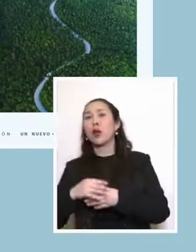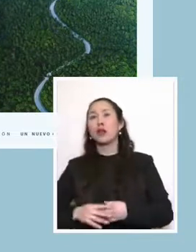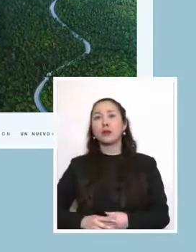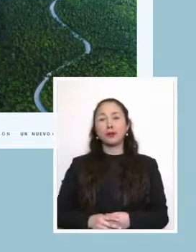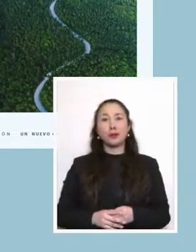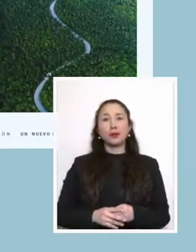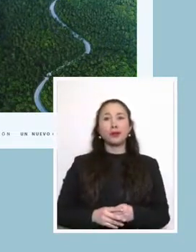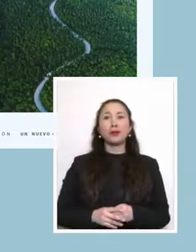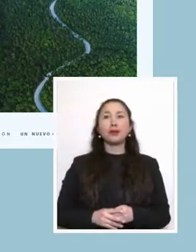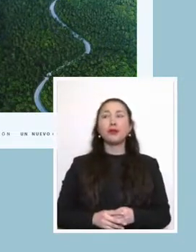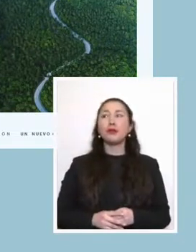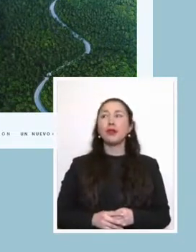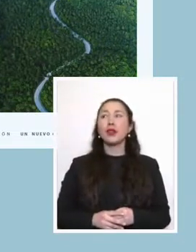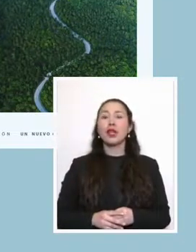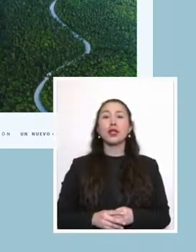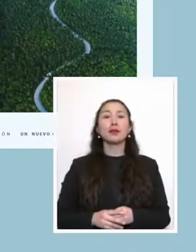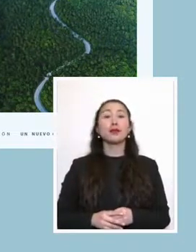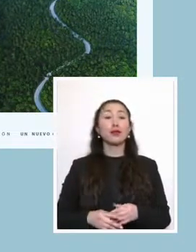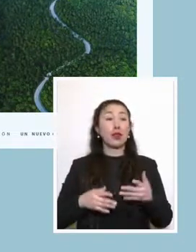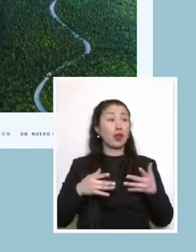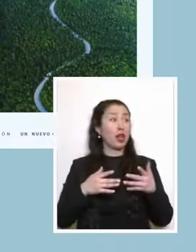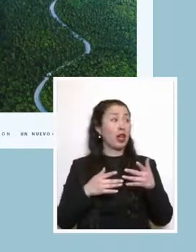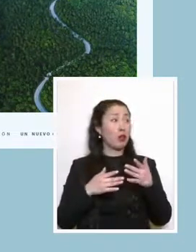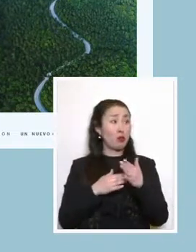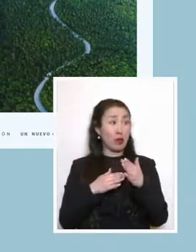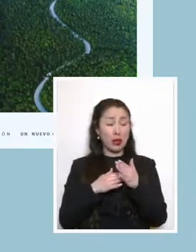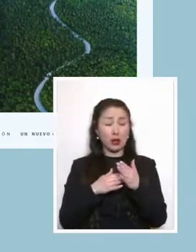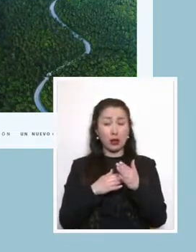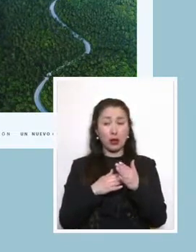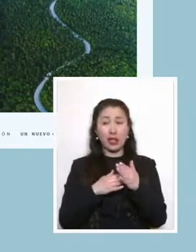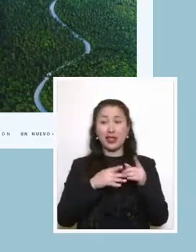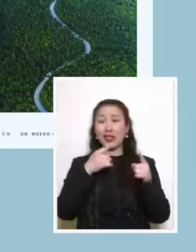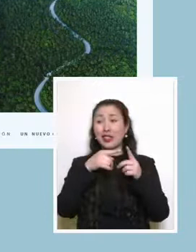Enfrentemos un momento en el cual para muchas personas